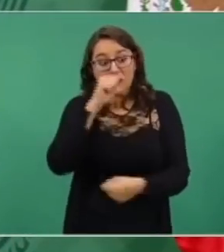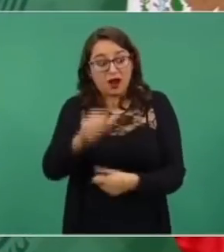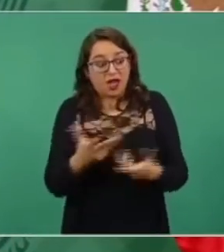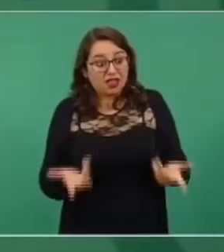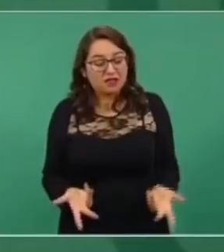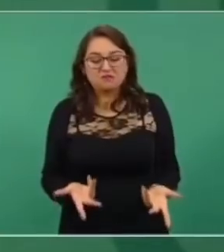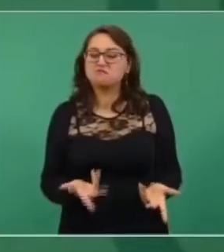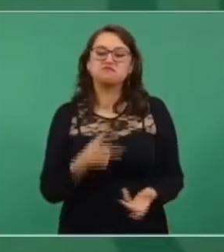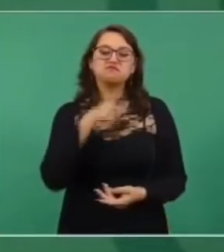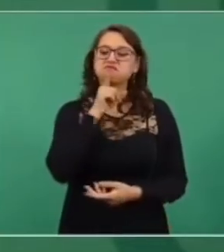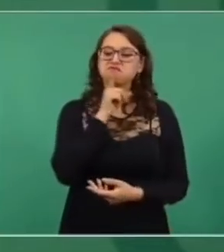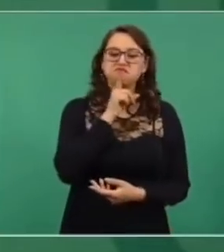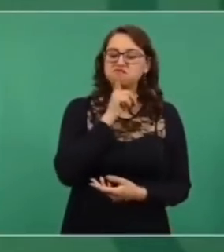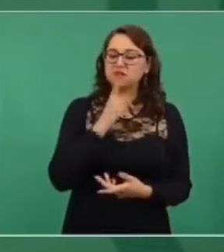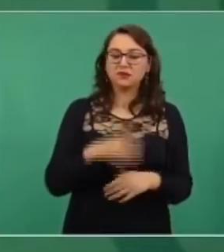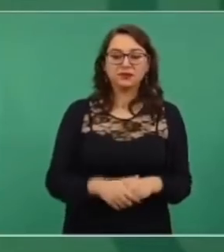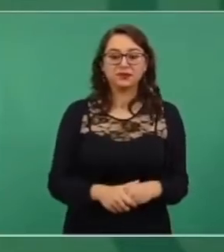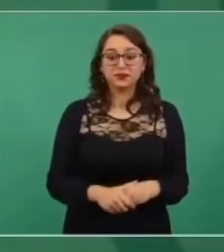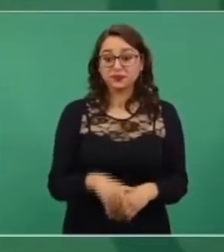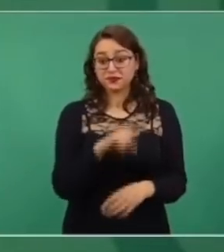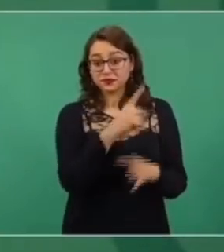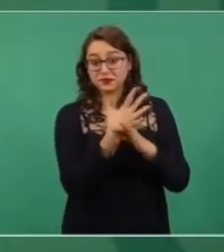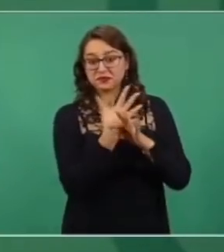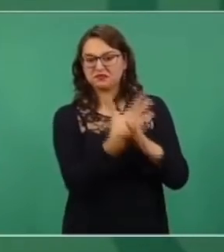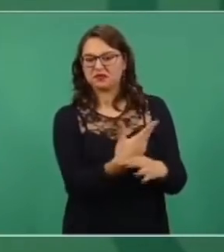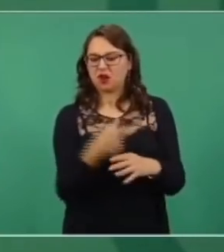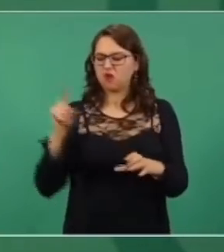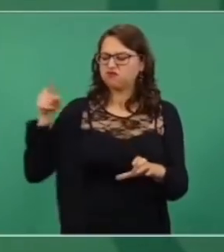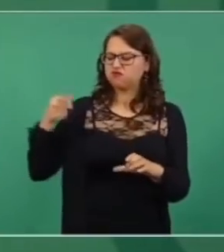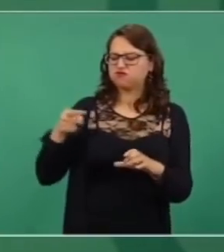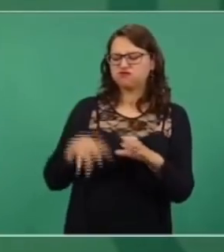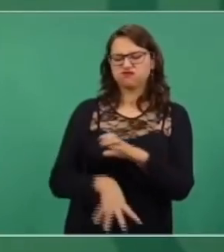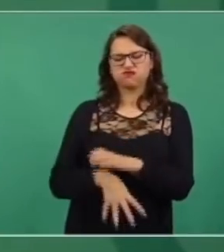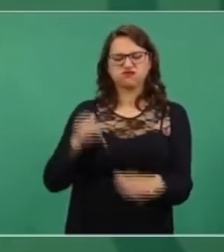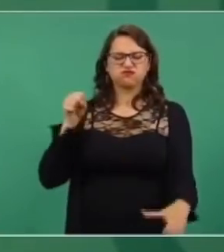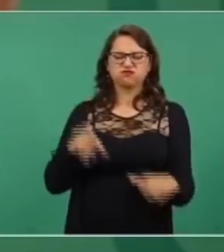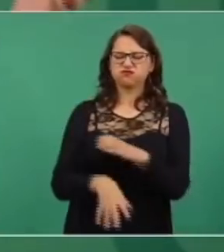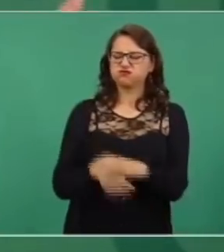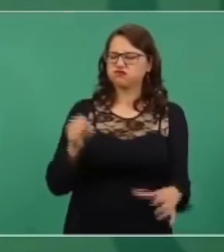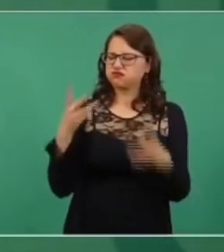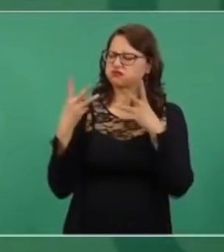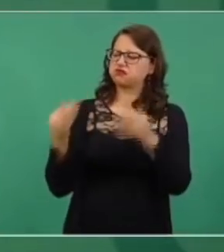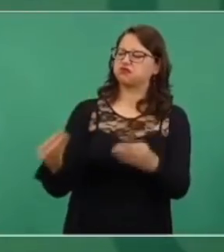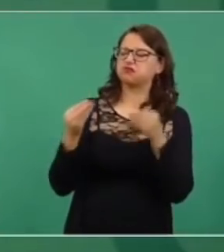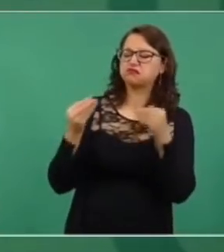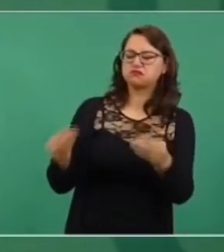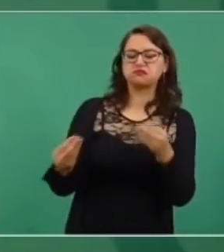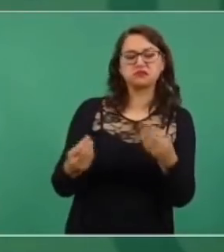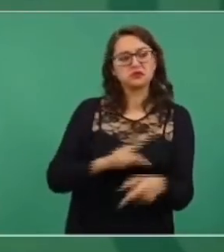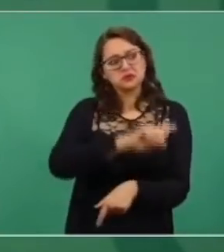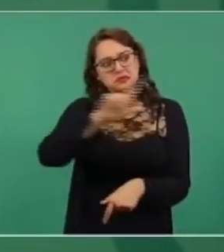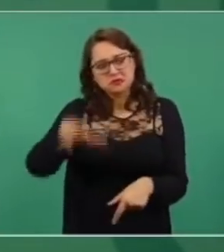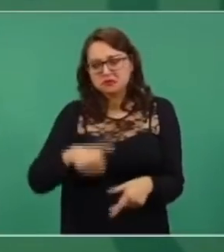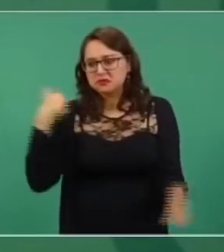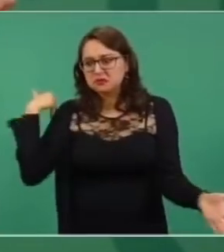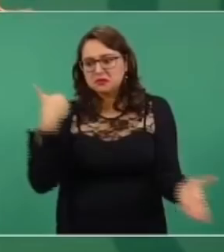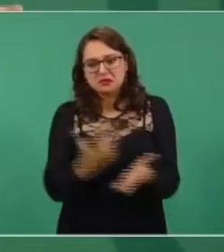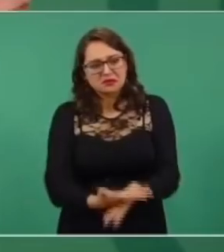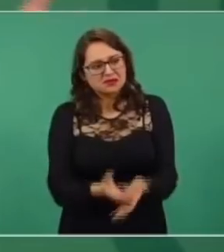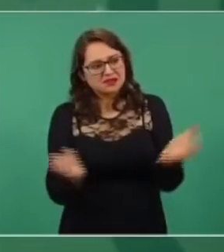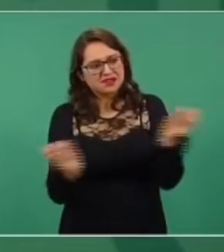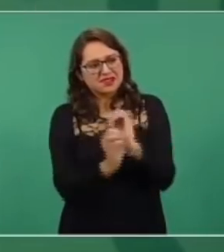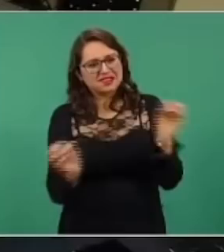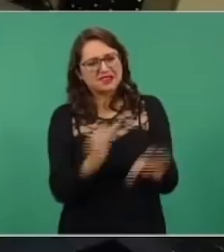que decían que iban a extraer millones de barriles de petróleo. Nada,